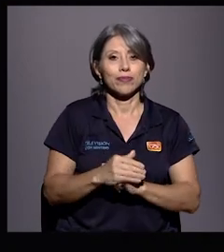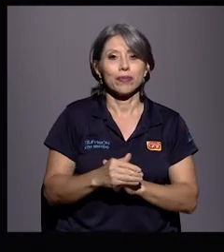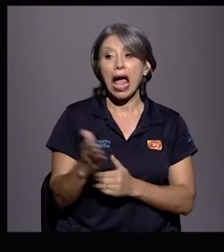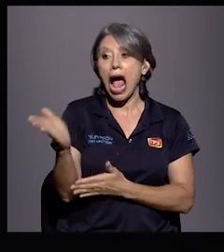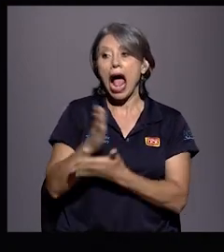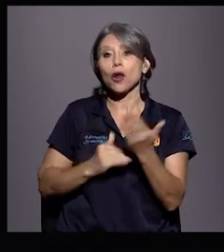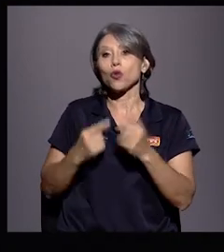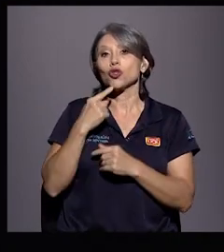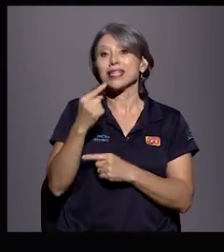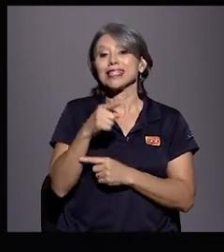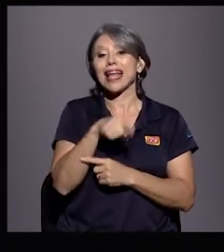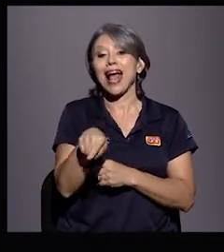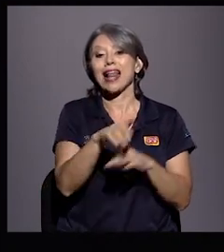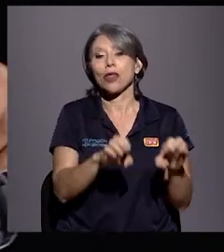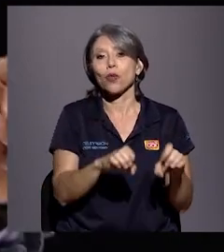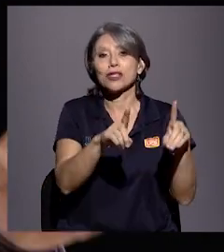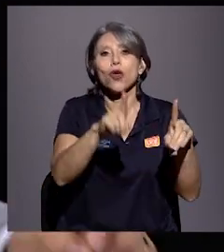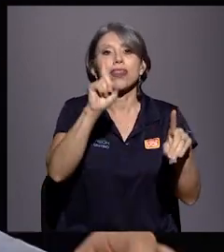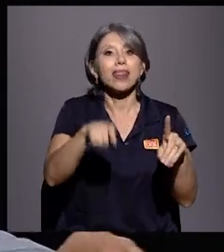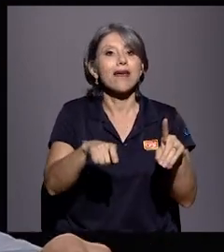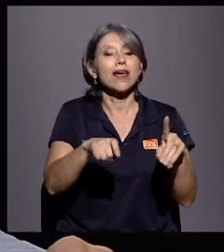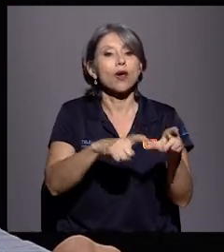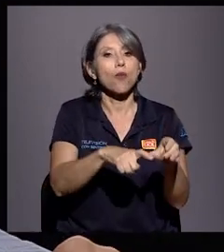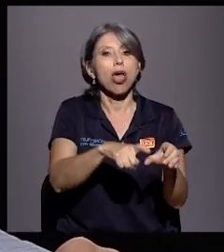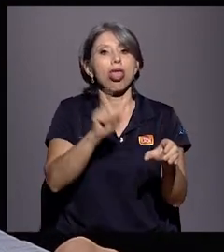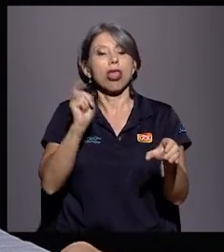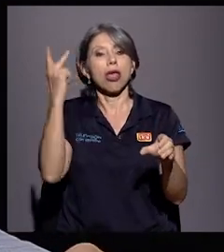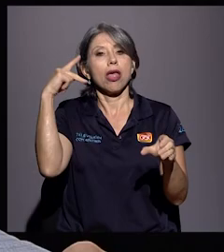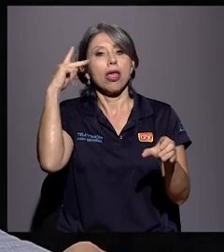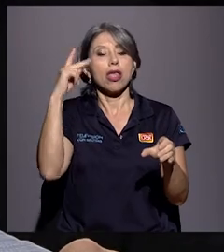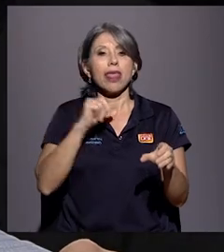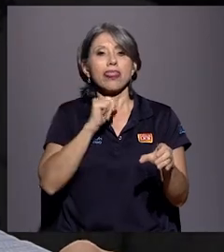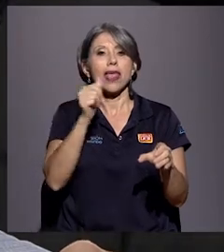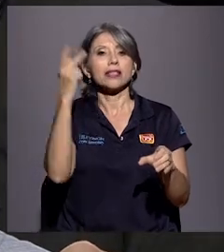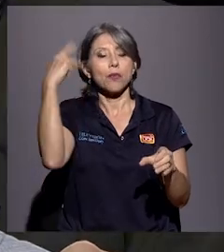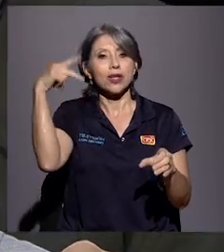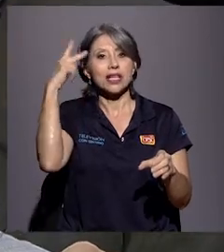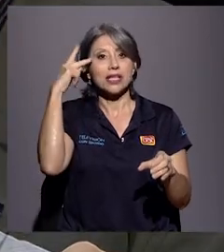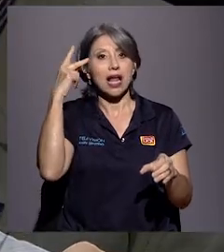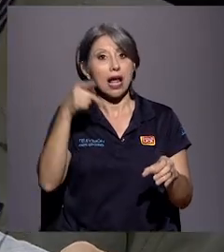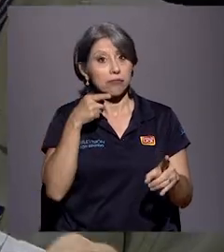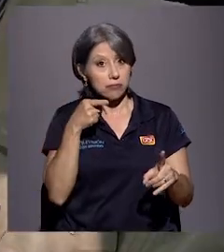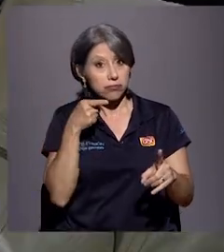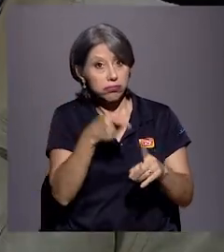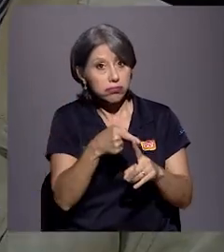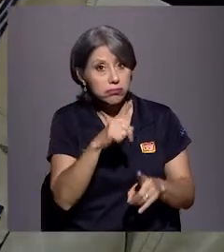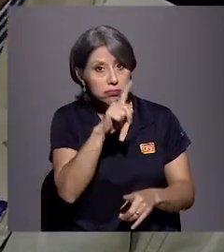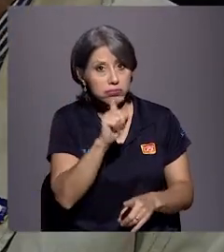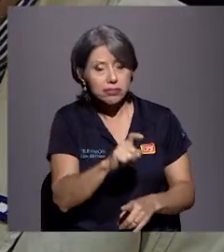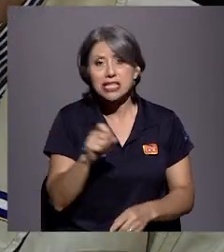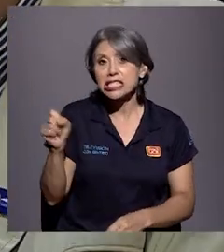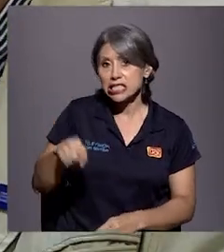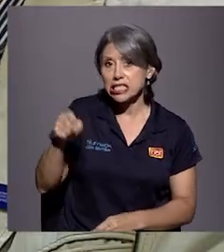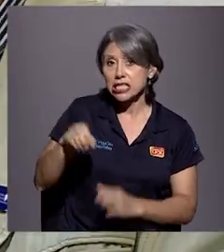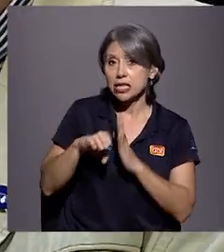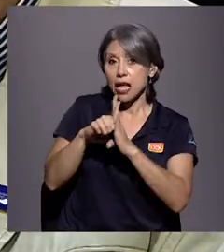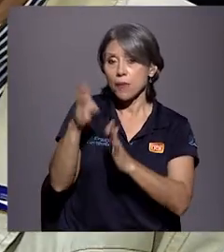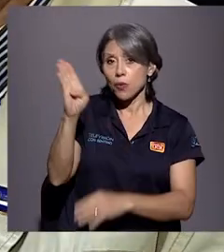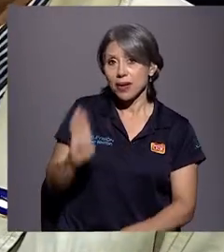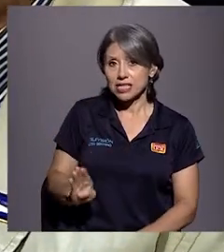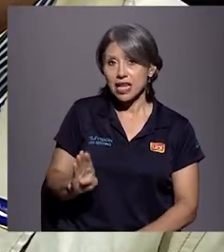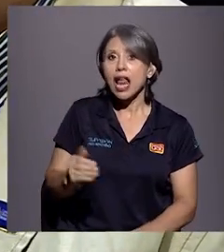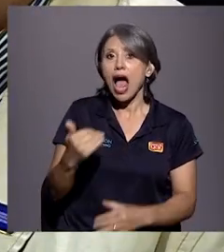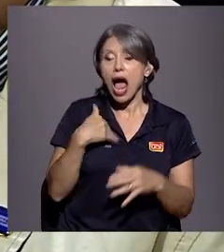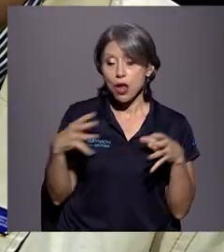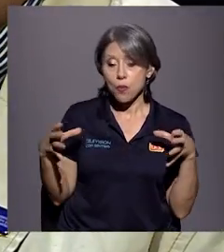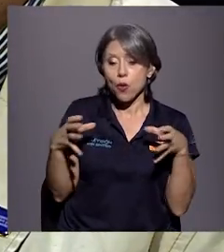hay que despolitizarla. ¿Vamos en ese camino? Sí, vamos exactamente. En Brasil, por ejemplo, hay un